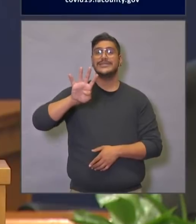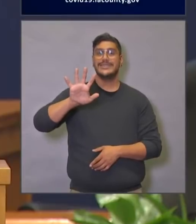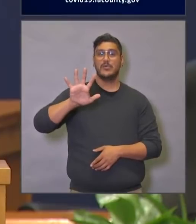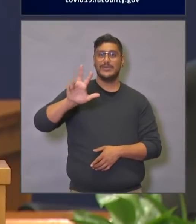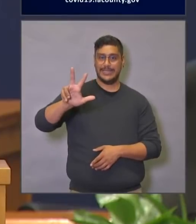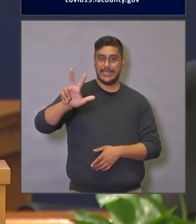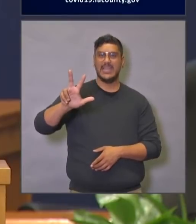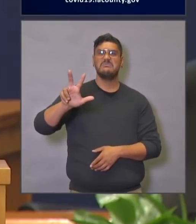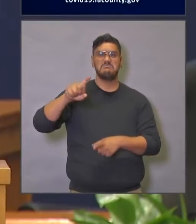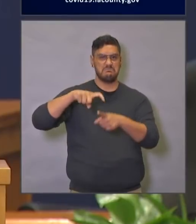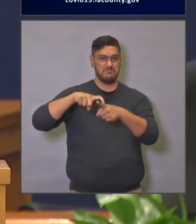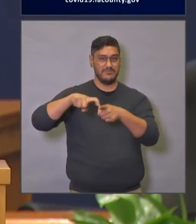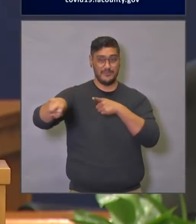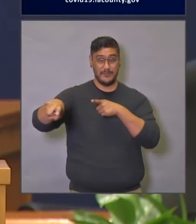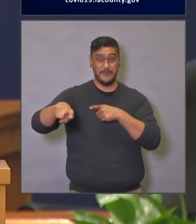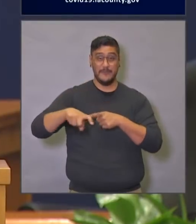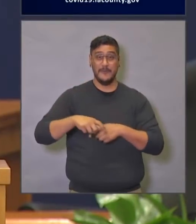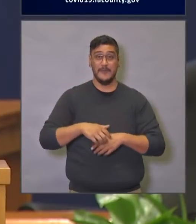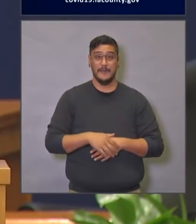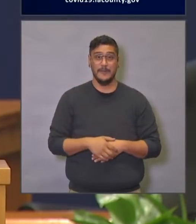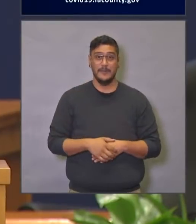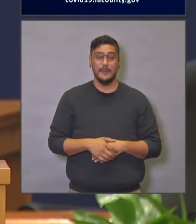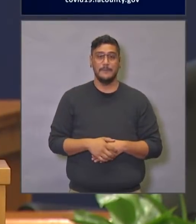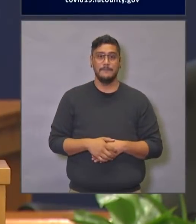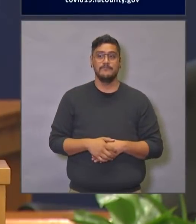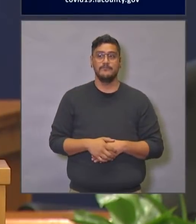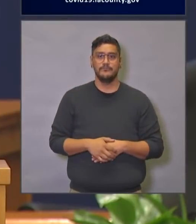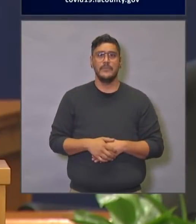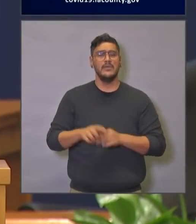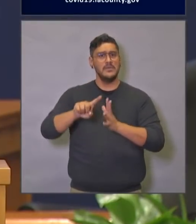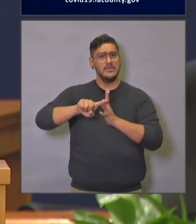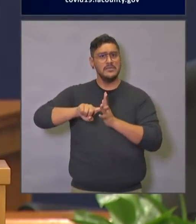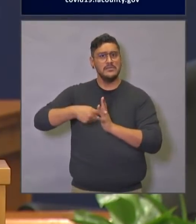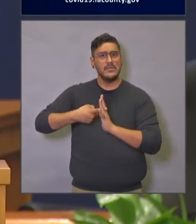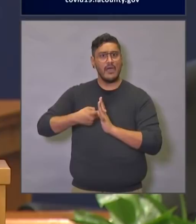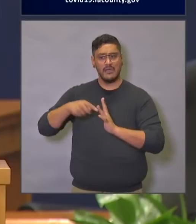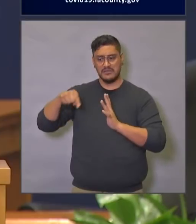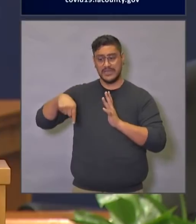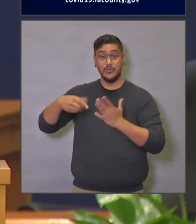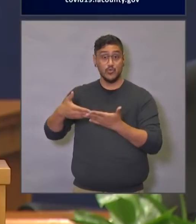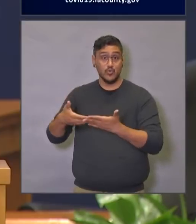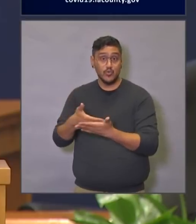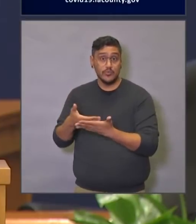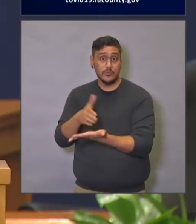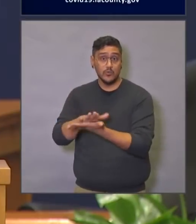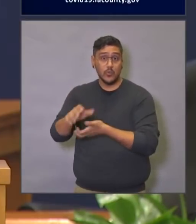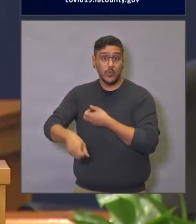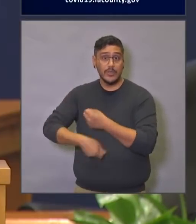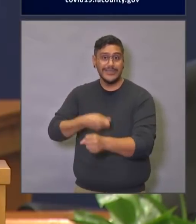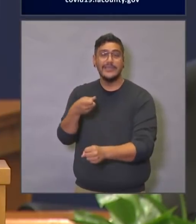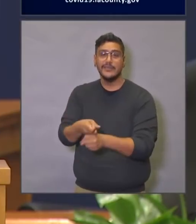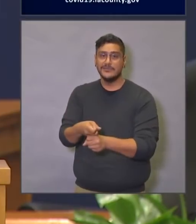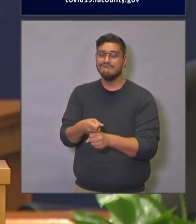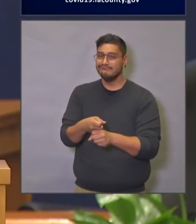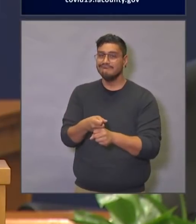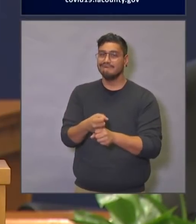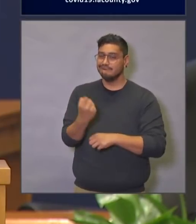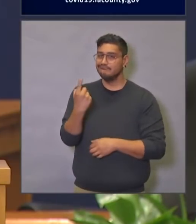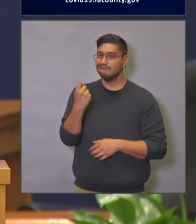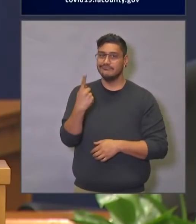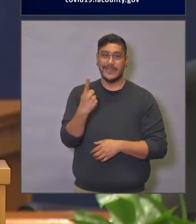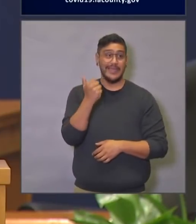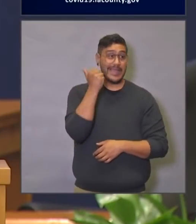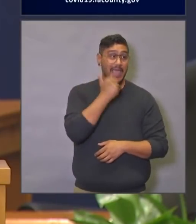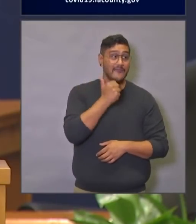888-922-4453. A medida que navegamos el comienzo de un año nuevo escolar, también reconocemos que los programas de